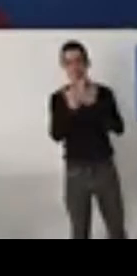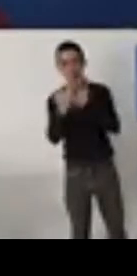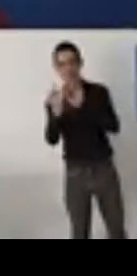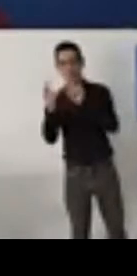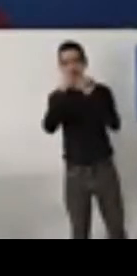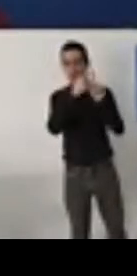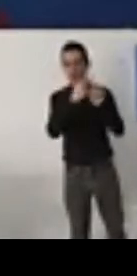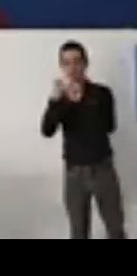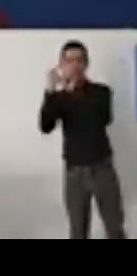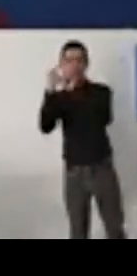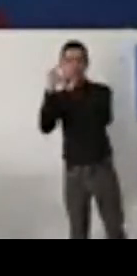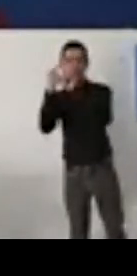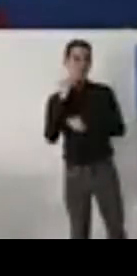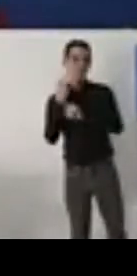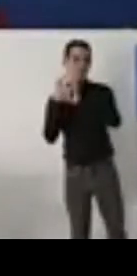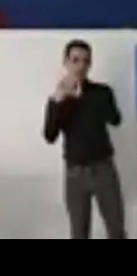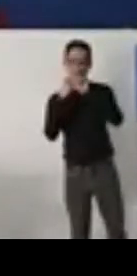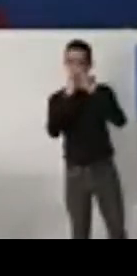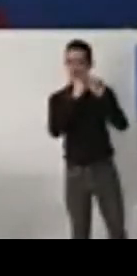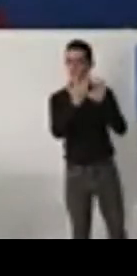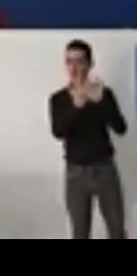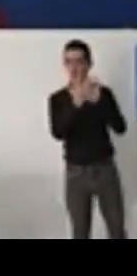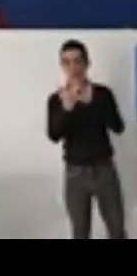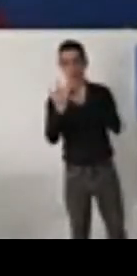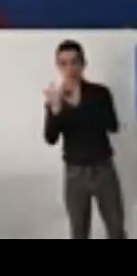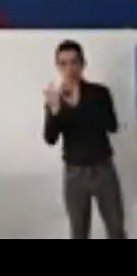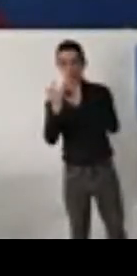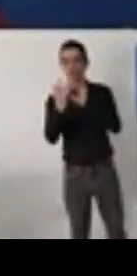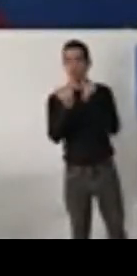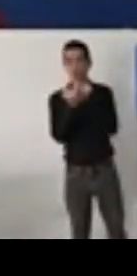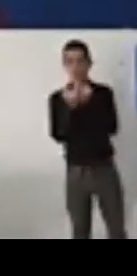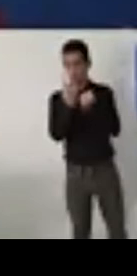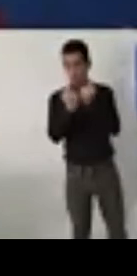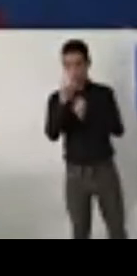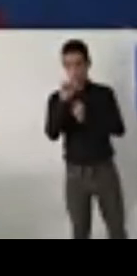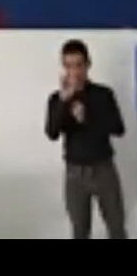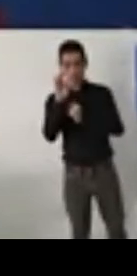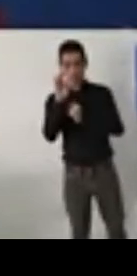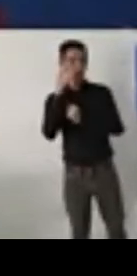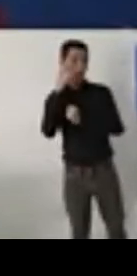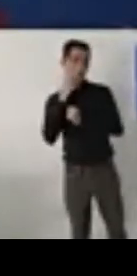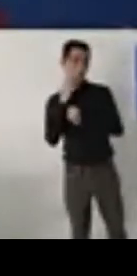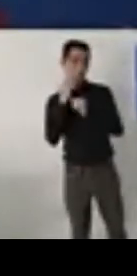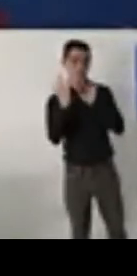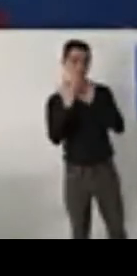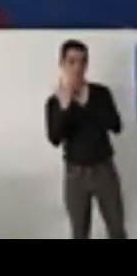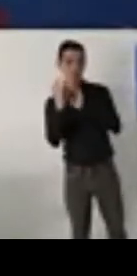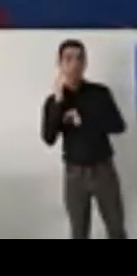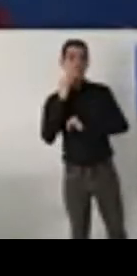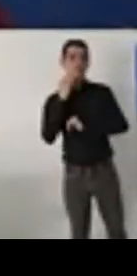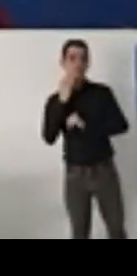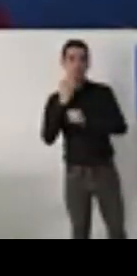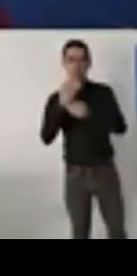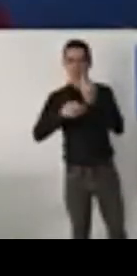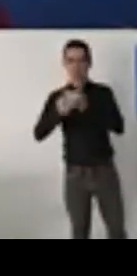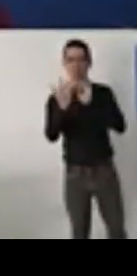en Facebook de UNESCO México, DIF León y Municipio de León. Estamos presentes, sobre todo para abrir